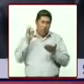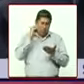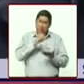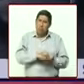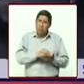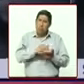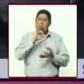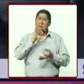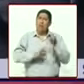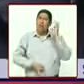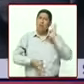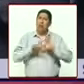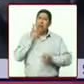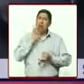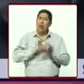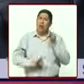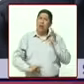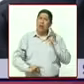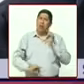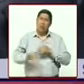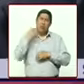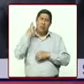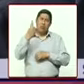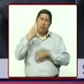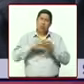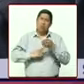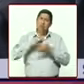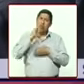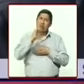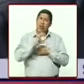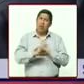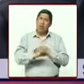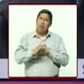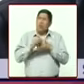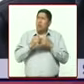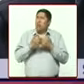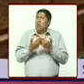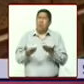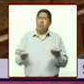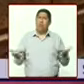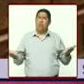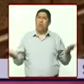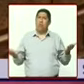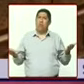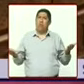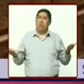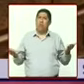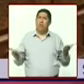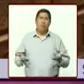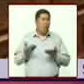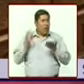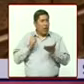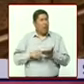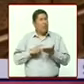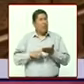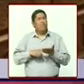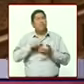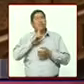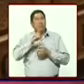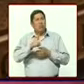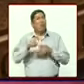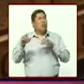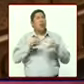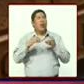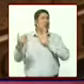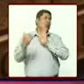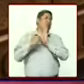de elección que se debe llevar adelante el 1 de diciembre. ¿O cuál es la intención en el fondo? Esta es la muestra clara del matonaje que